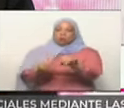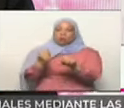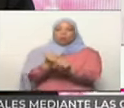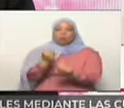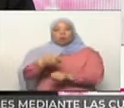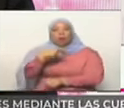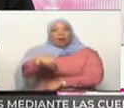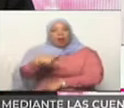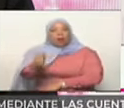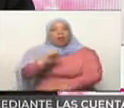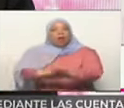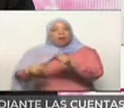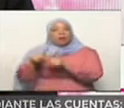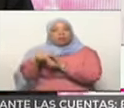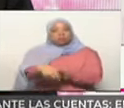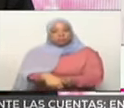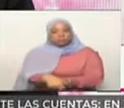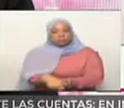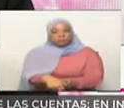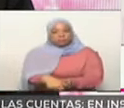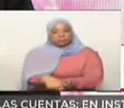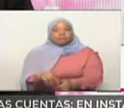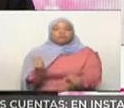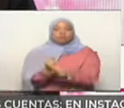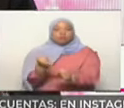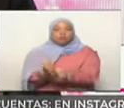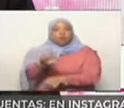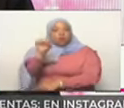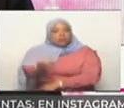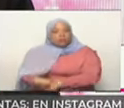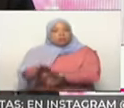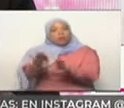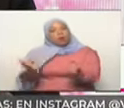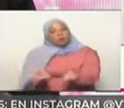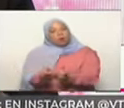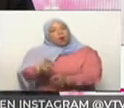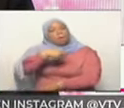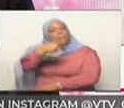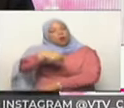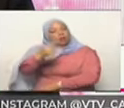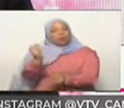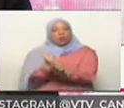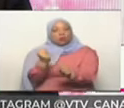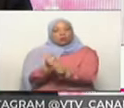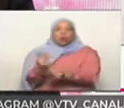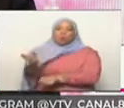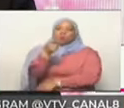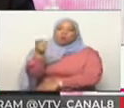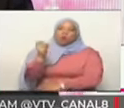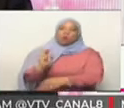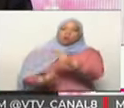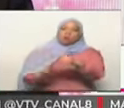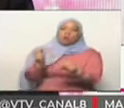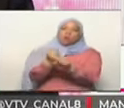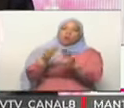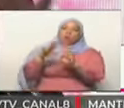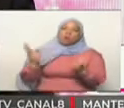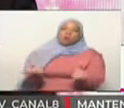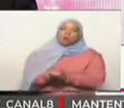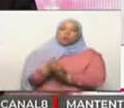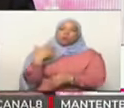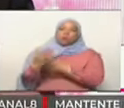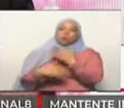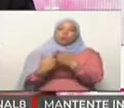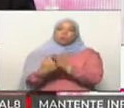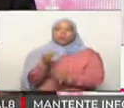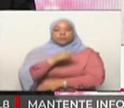política anticolonialista, una política del sur global y una política que busca la construcción de un mundo sin